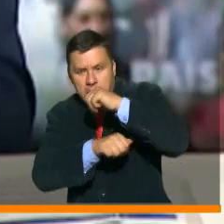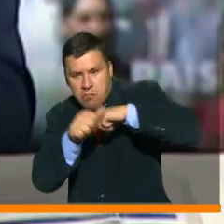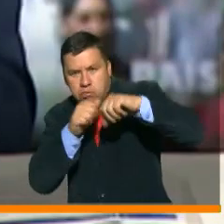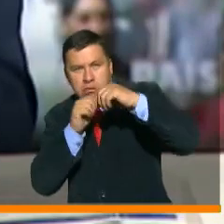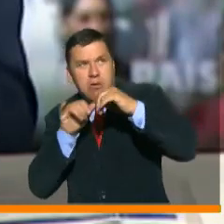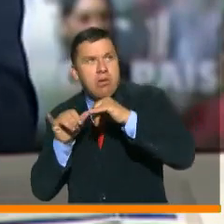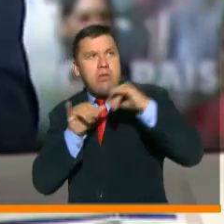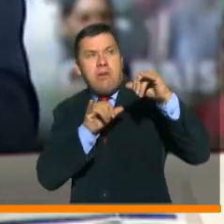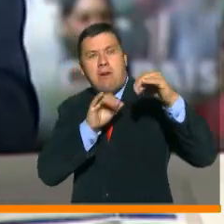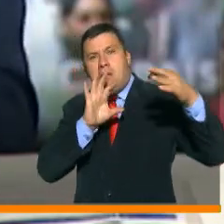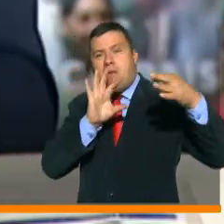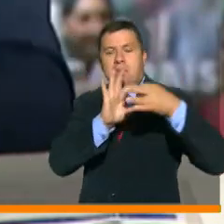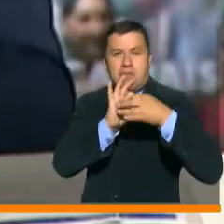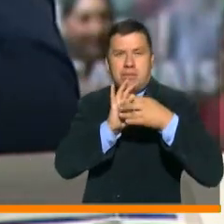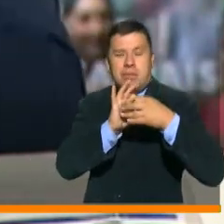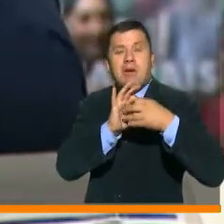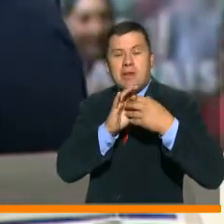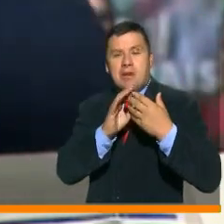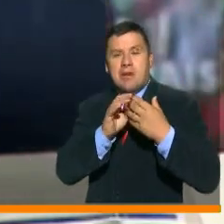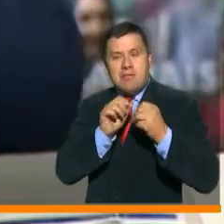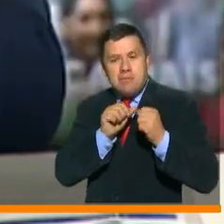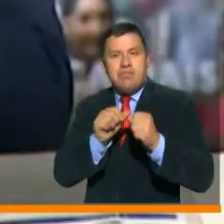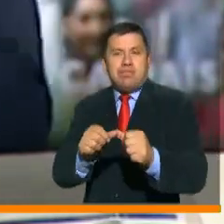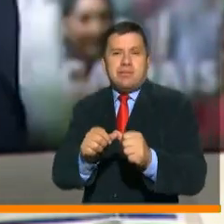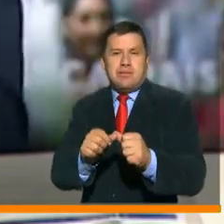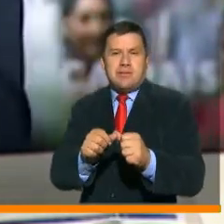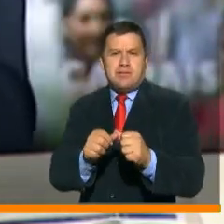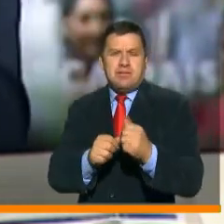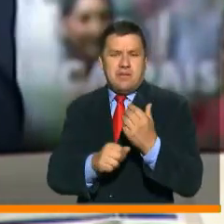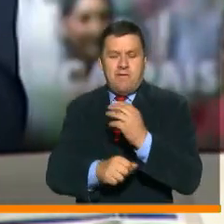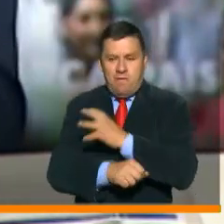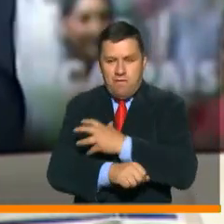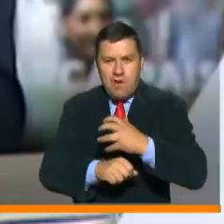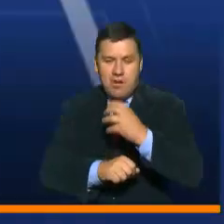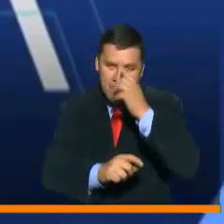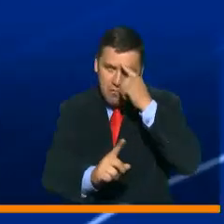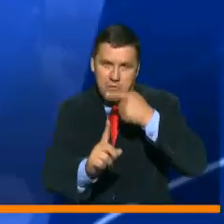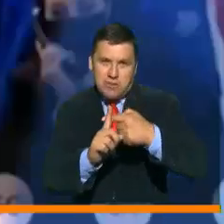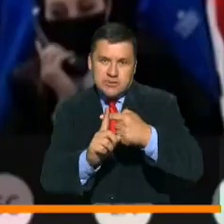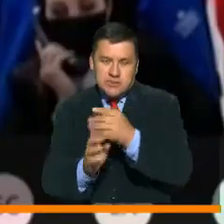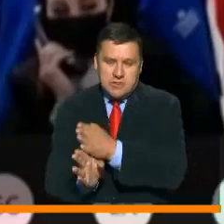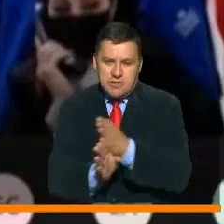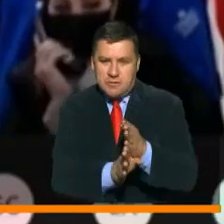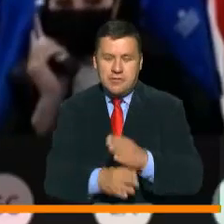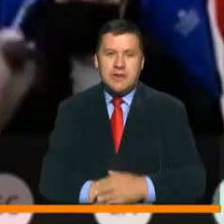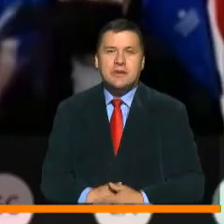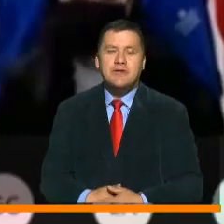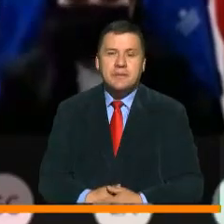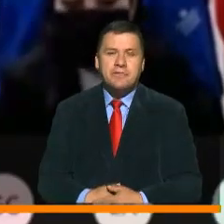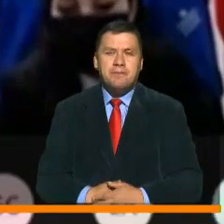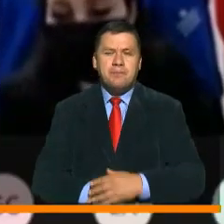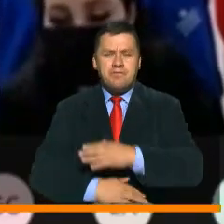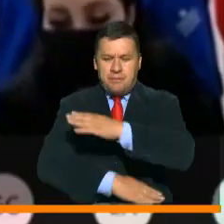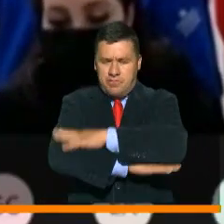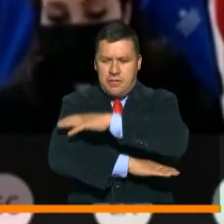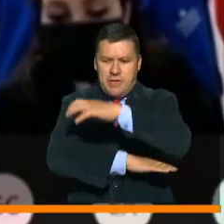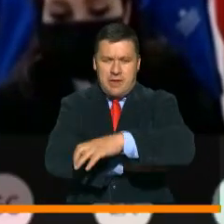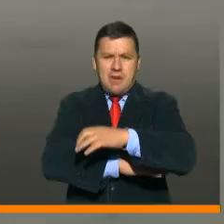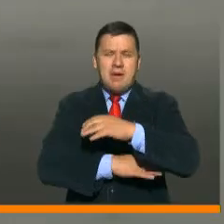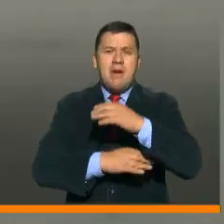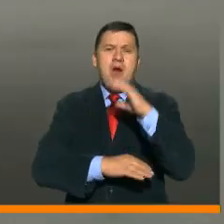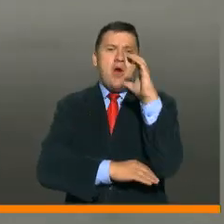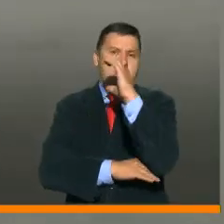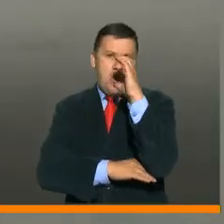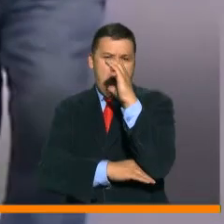se puede desarrollar energías renovables no convencionales con brillos con fuerza y con entusiasmo cancilleres de colombia y panamá